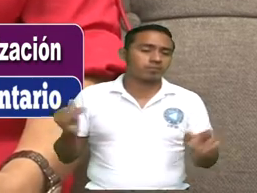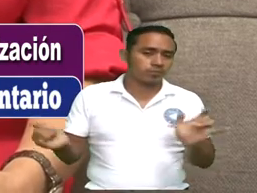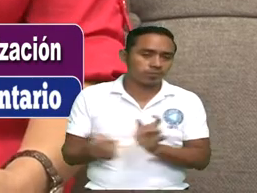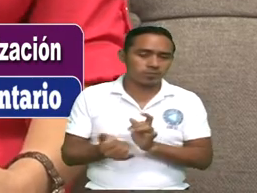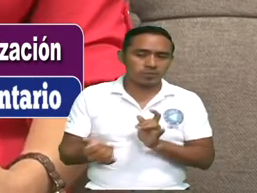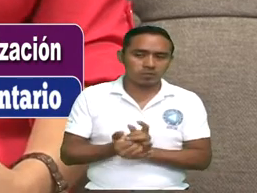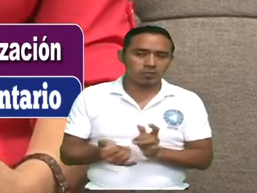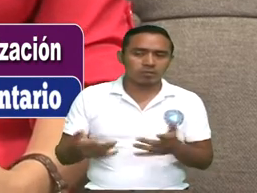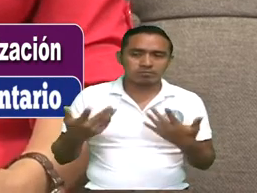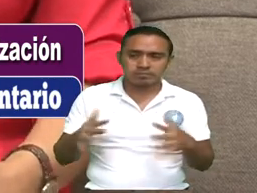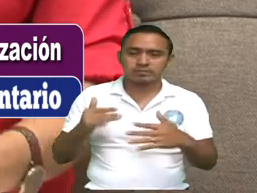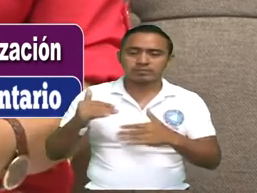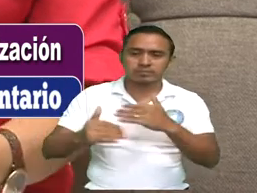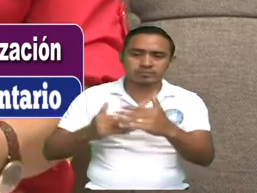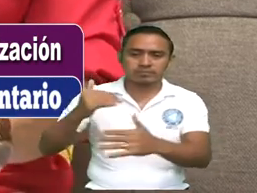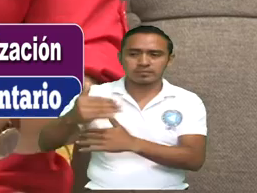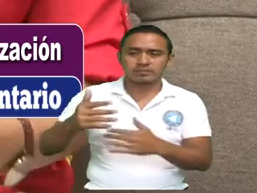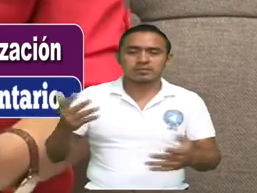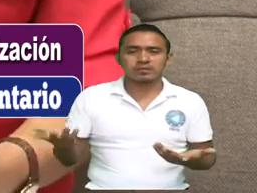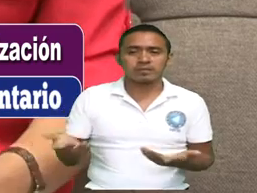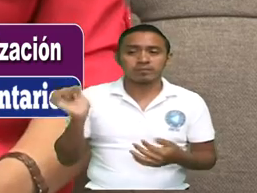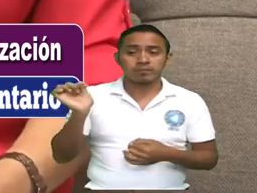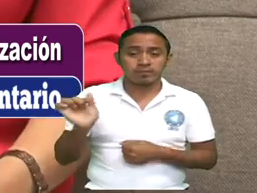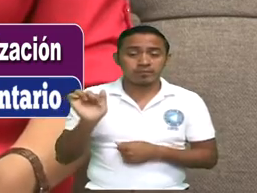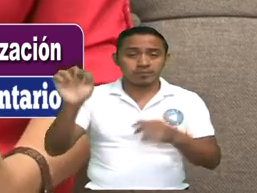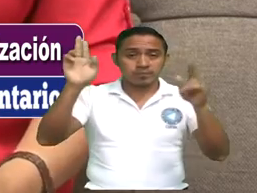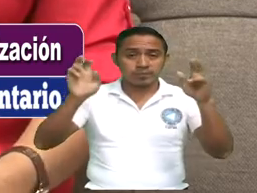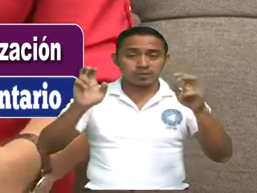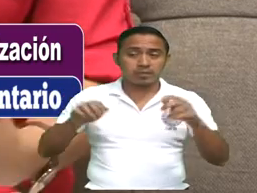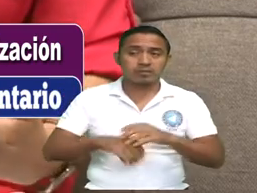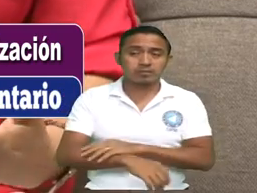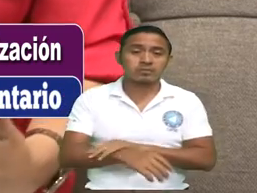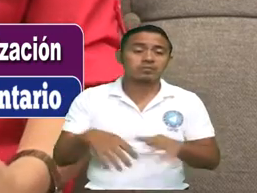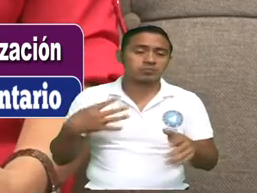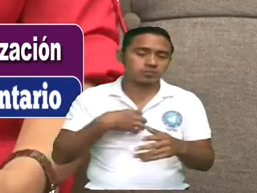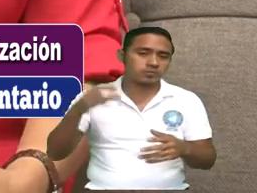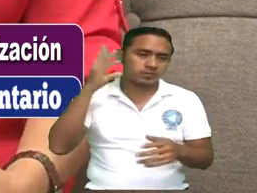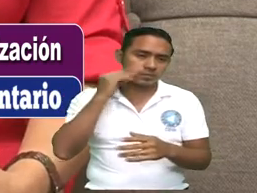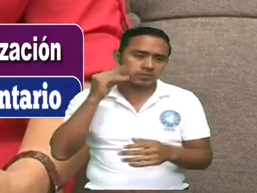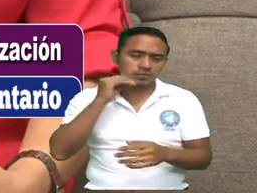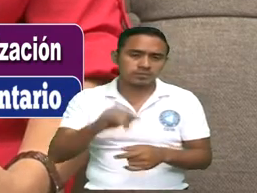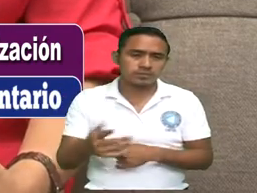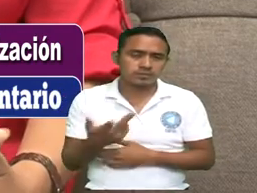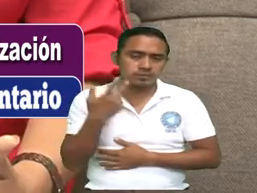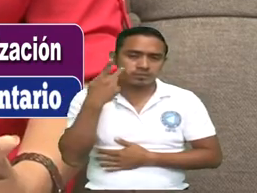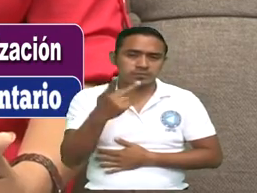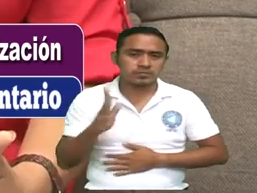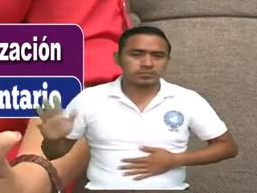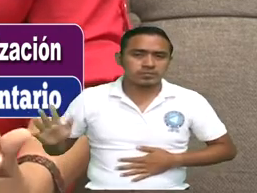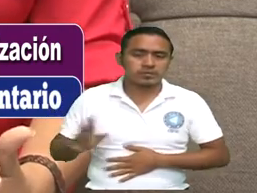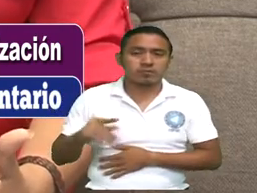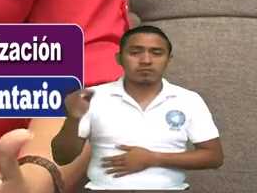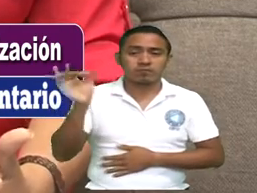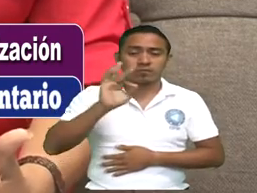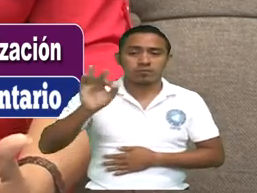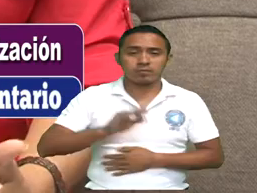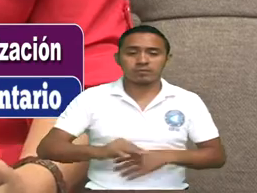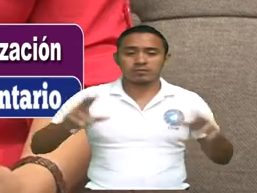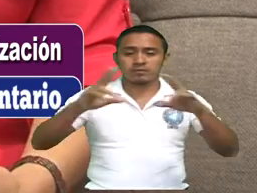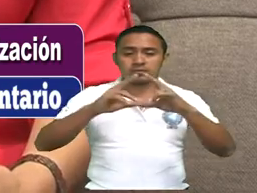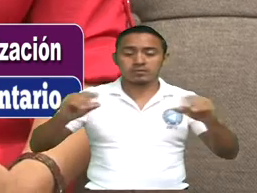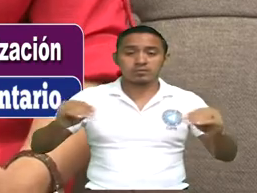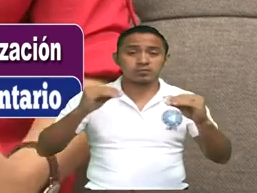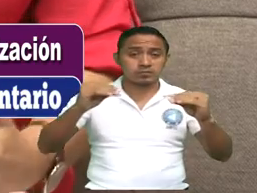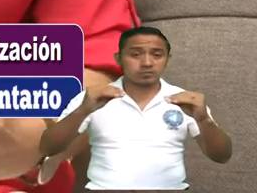hemos estado gestando ahorita, basados en eso y por esas experiencias que hemos vivido, está el sistema educativo